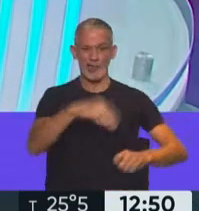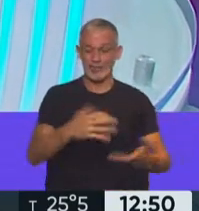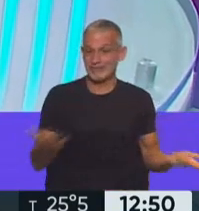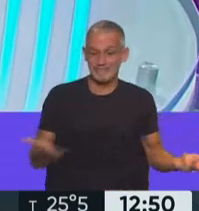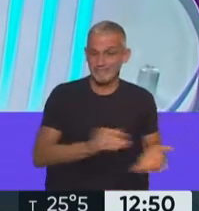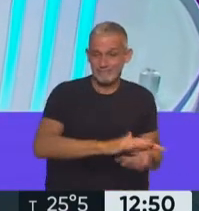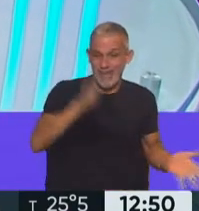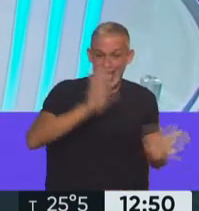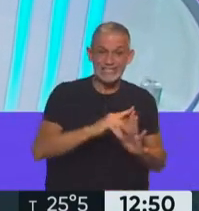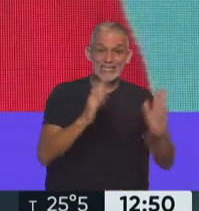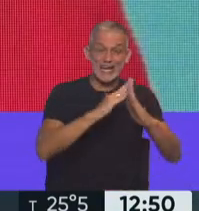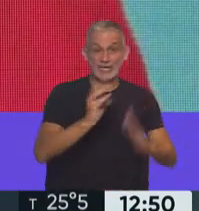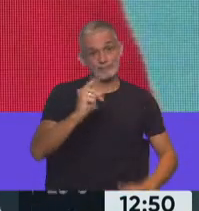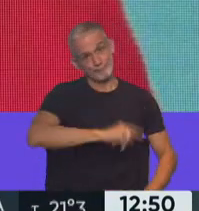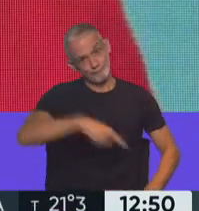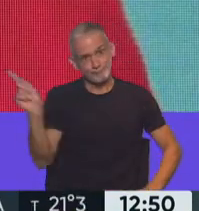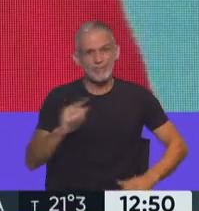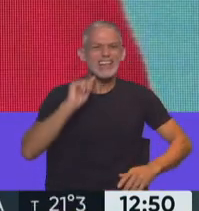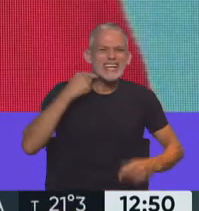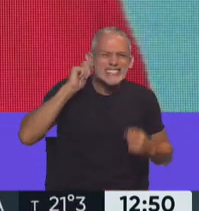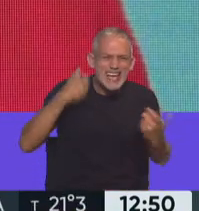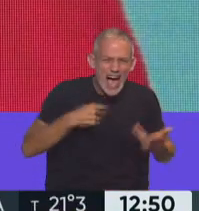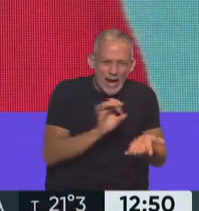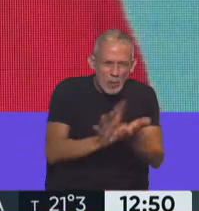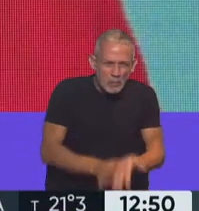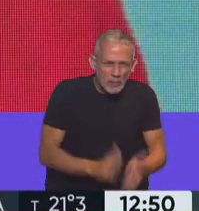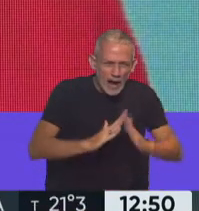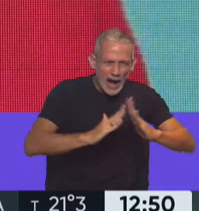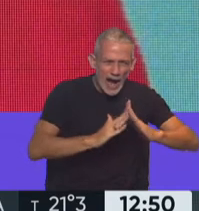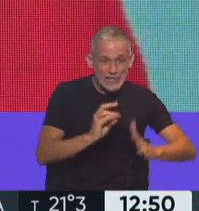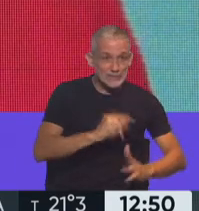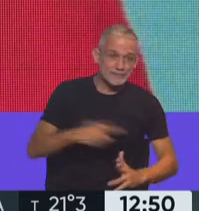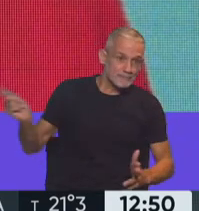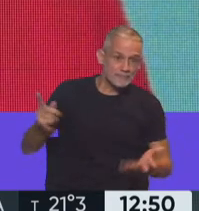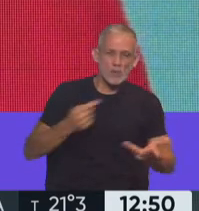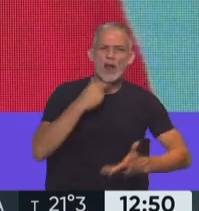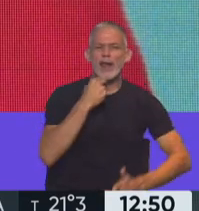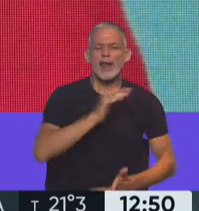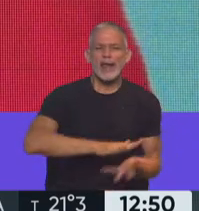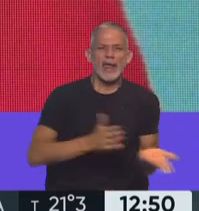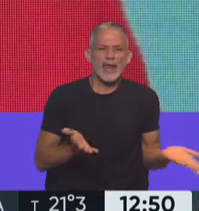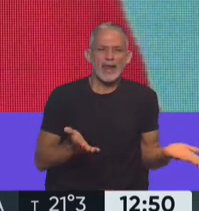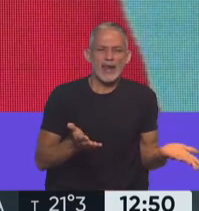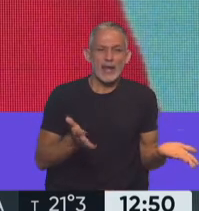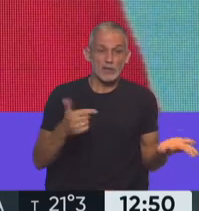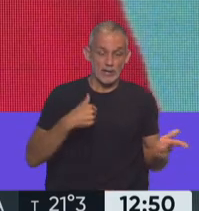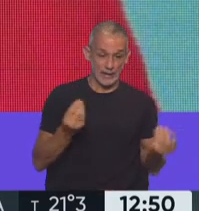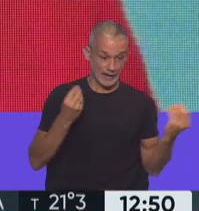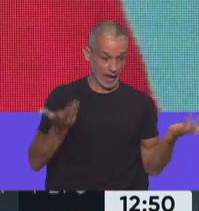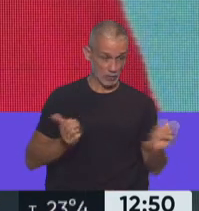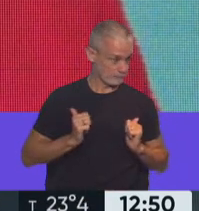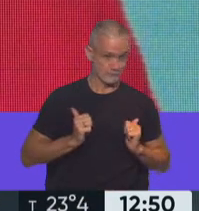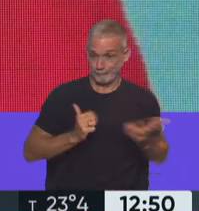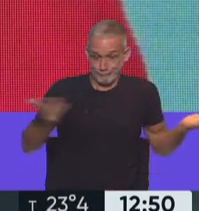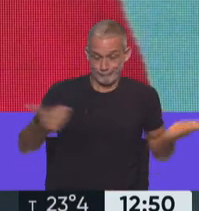te expulsan de tu casa a los 13 años 13 años una nena dice qué opción me queda